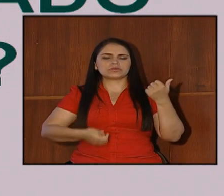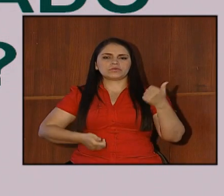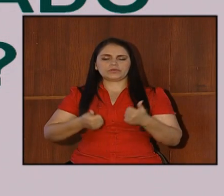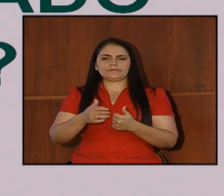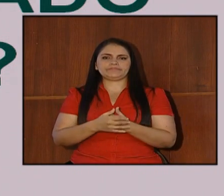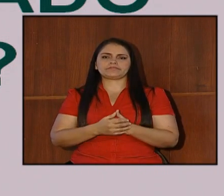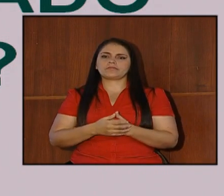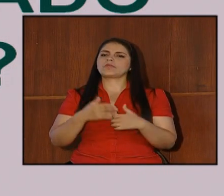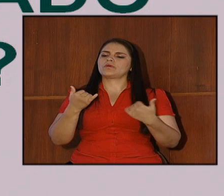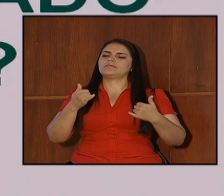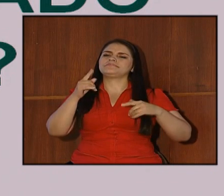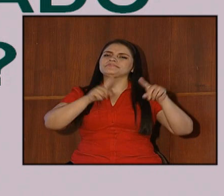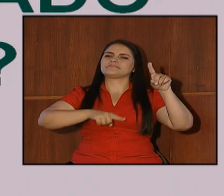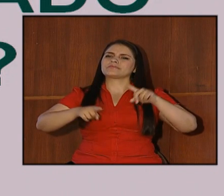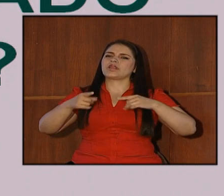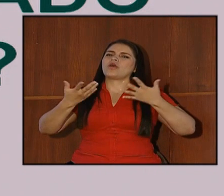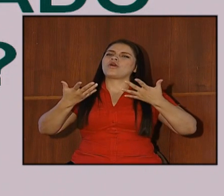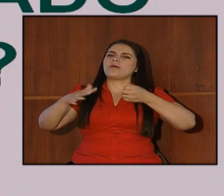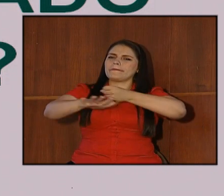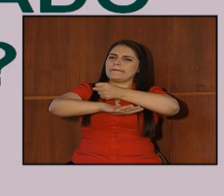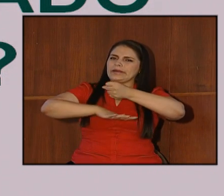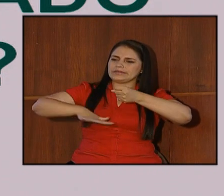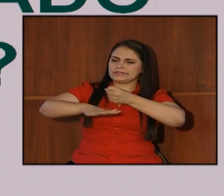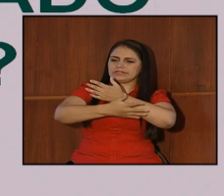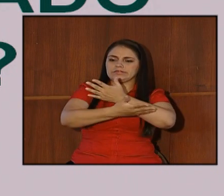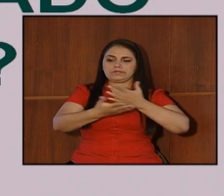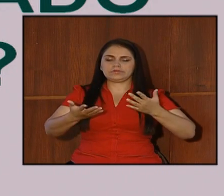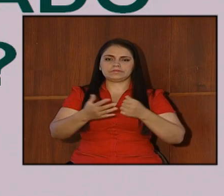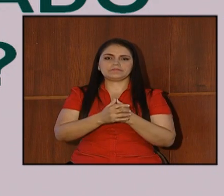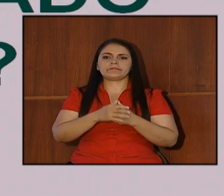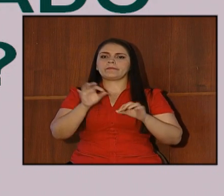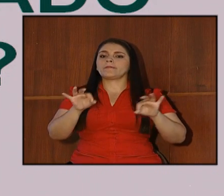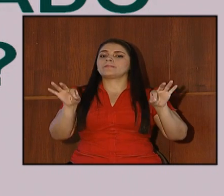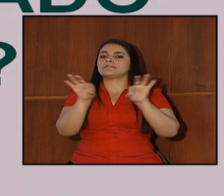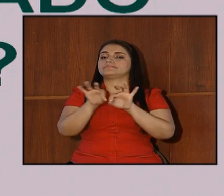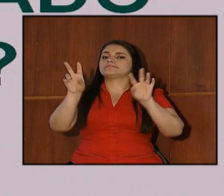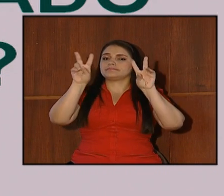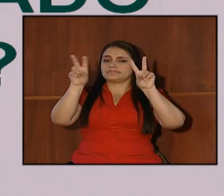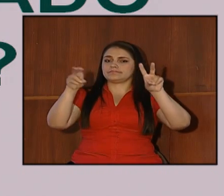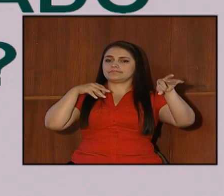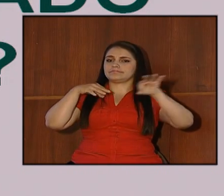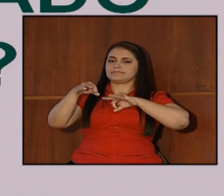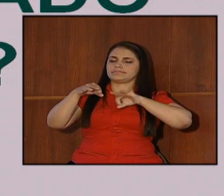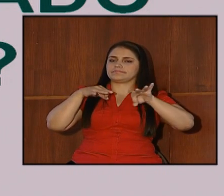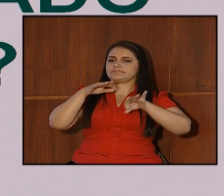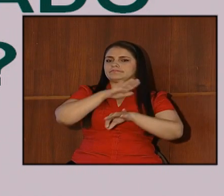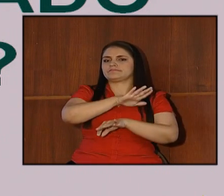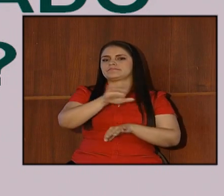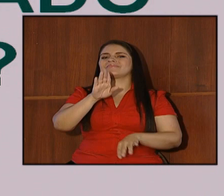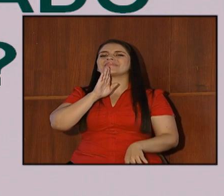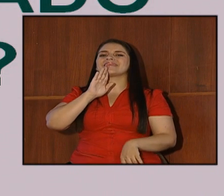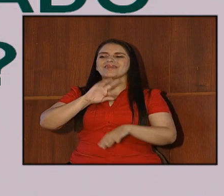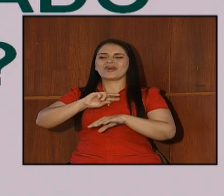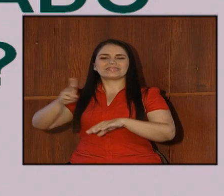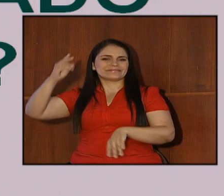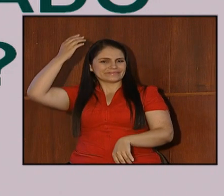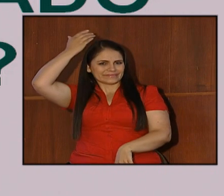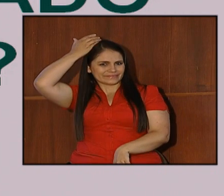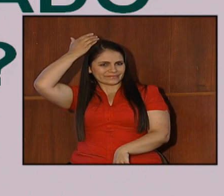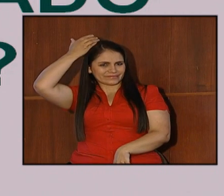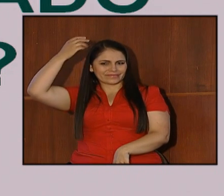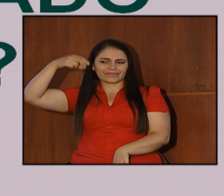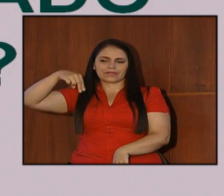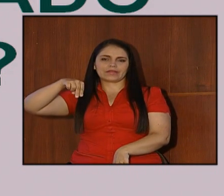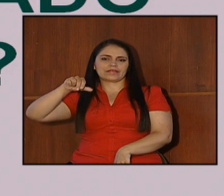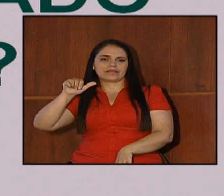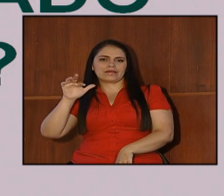cosas básicas. Luego, cuando entremos a un tema que es muy importante, que la jefe Natalia nos va a hablar de eso y que quizás es la